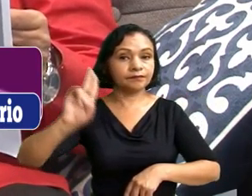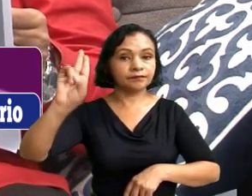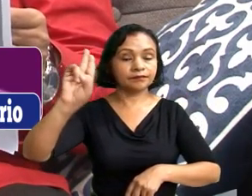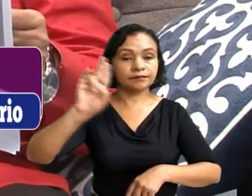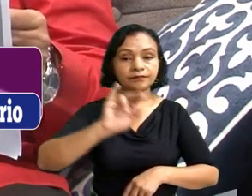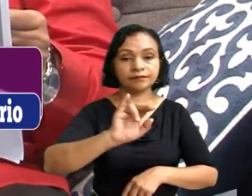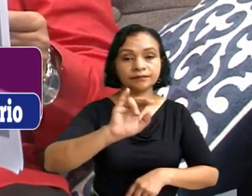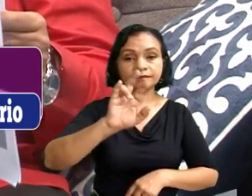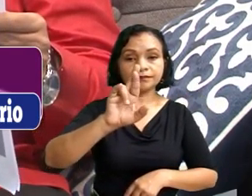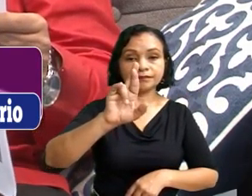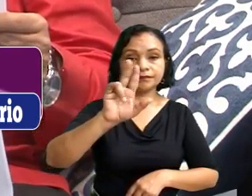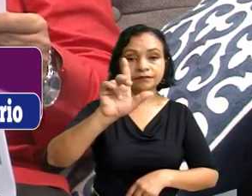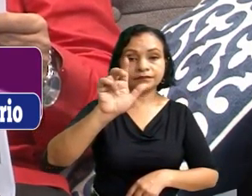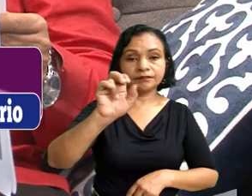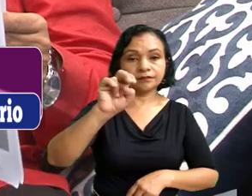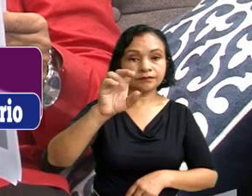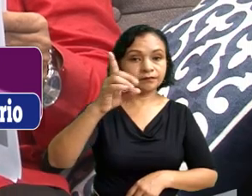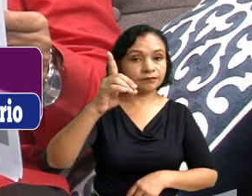irlanda